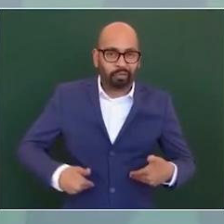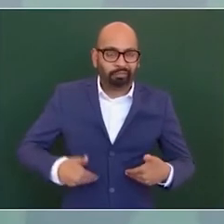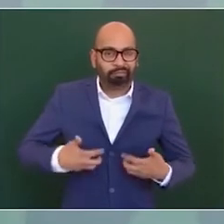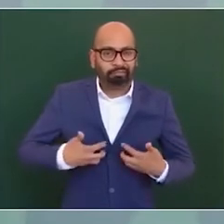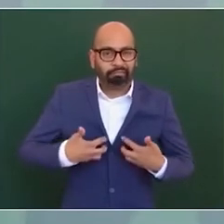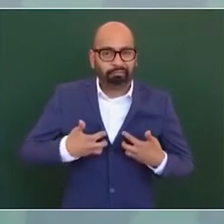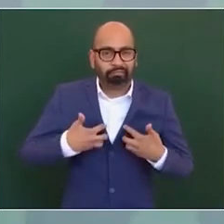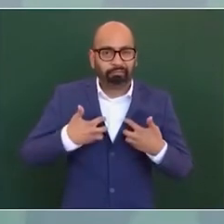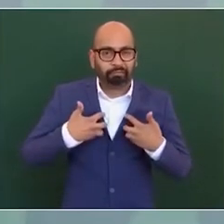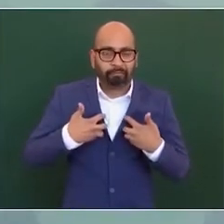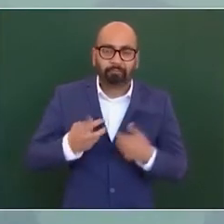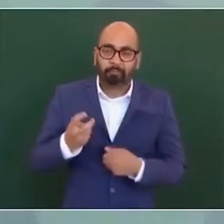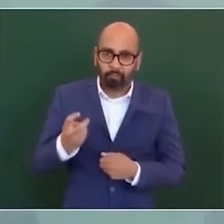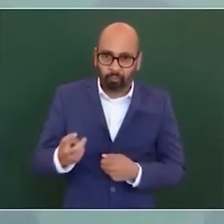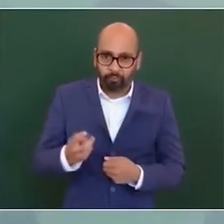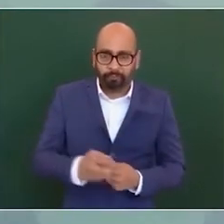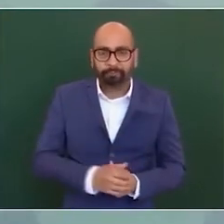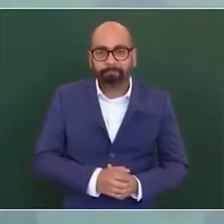Y